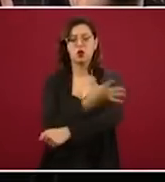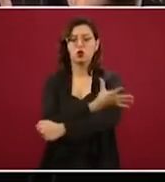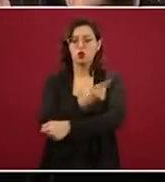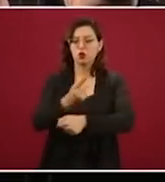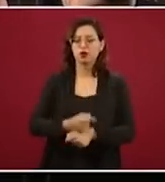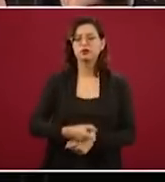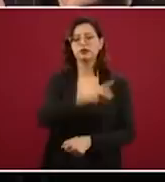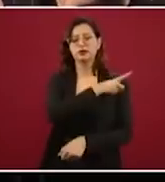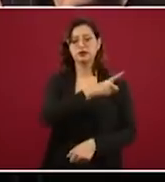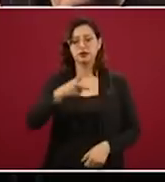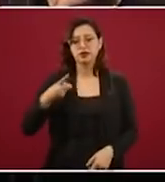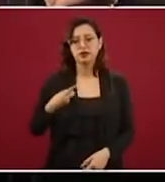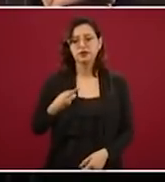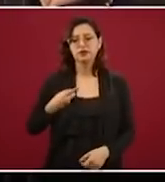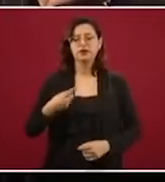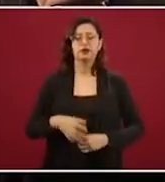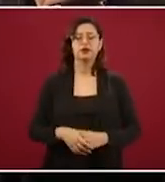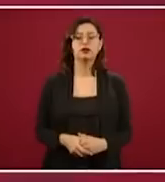que debemos